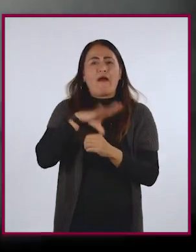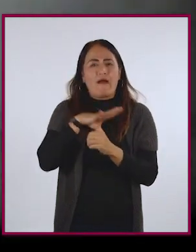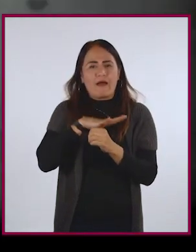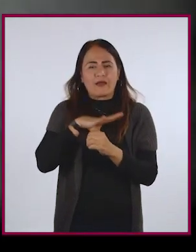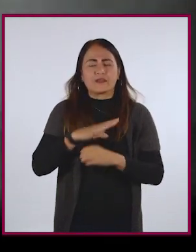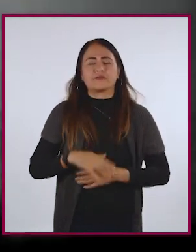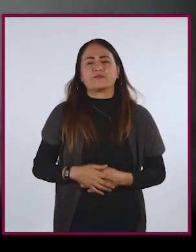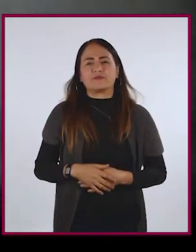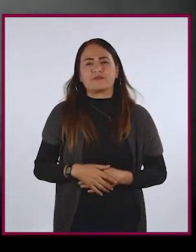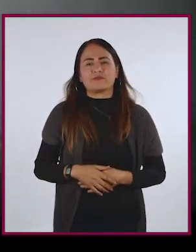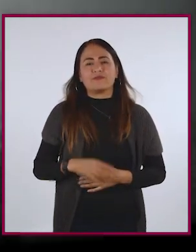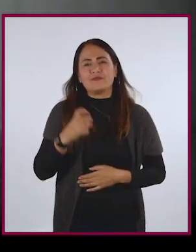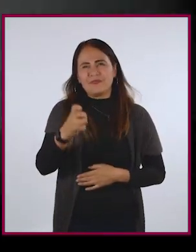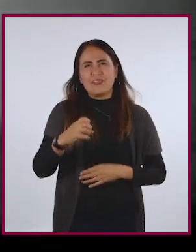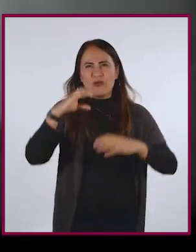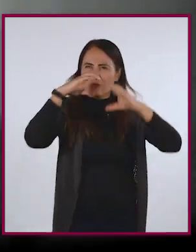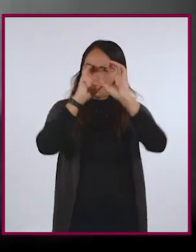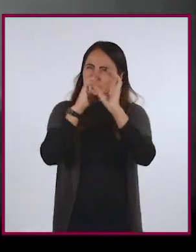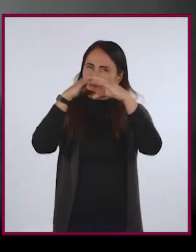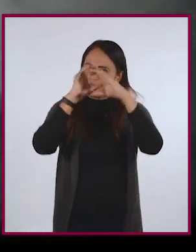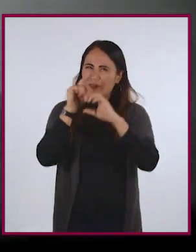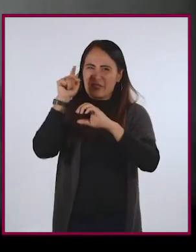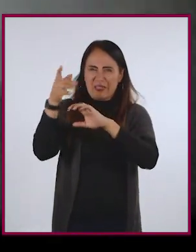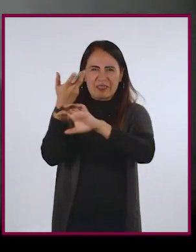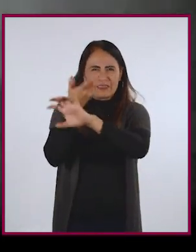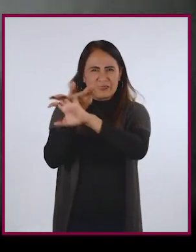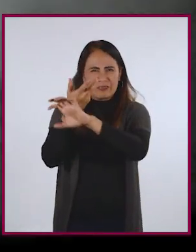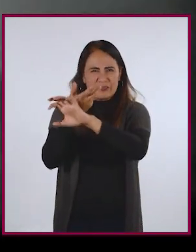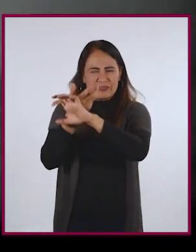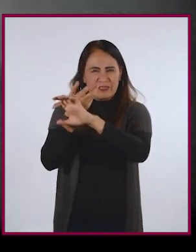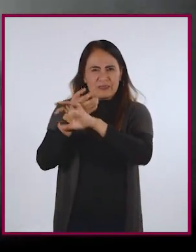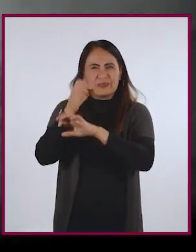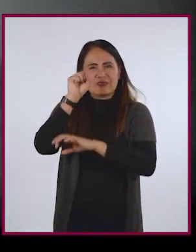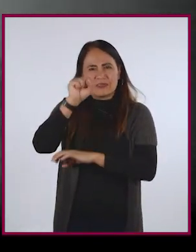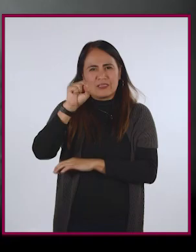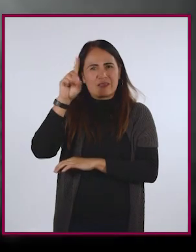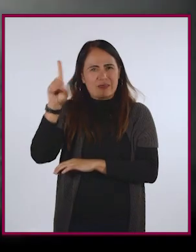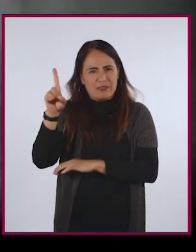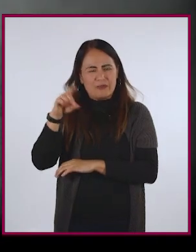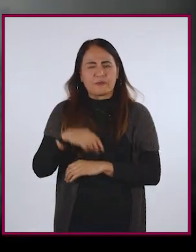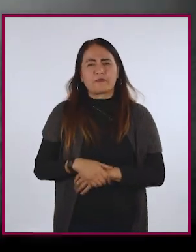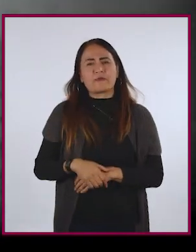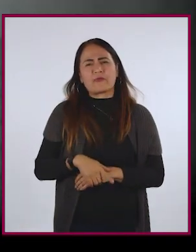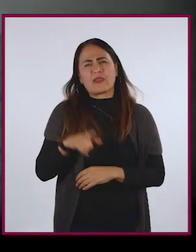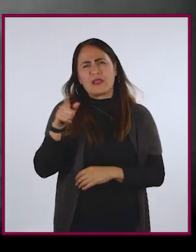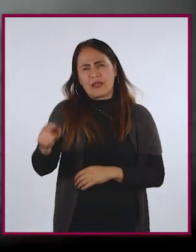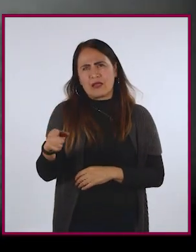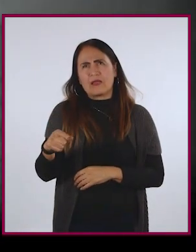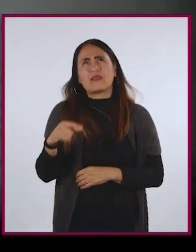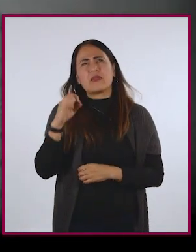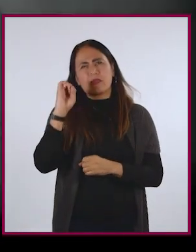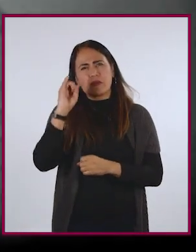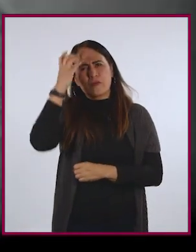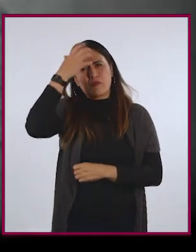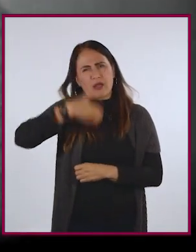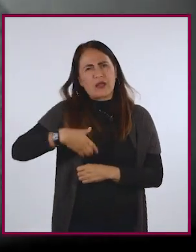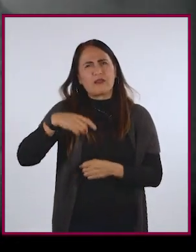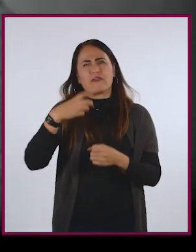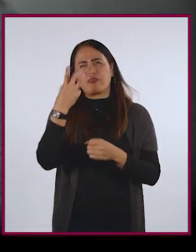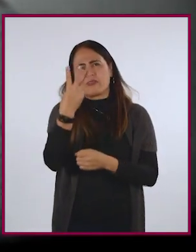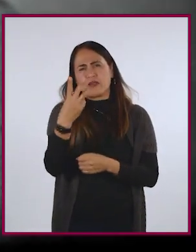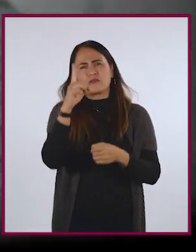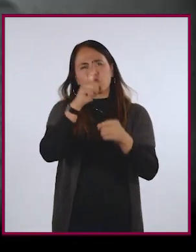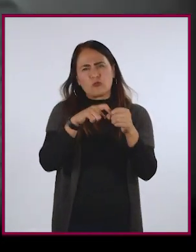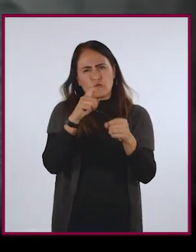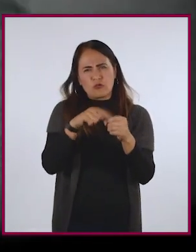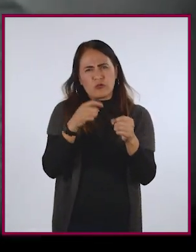trabajo lo realizó en el Observatorio Palomar de San Diego, California, utilizando la técnica de imágenes en 3 colores que